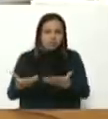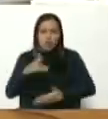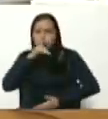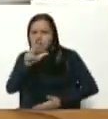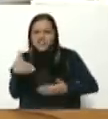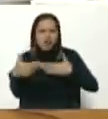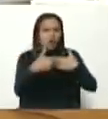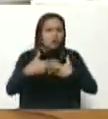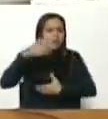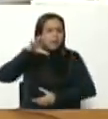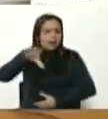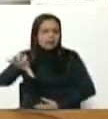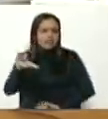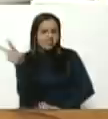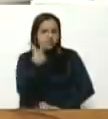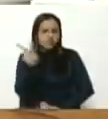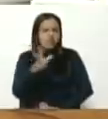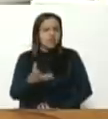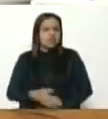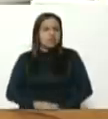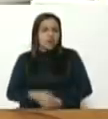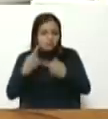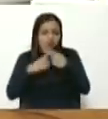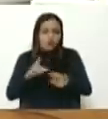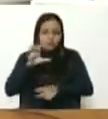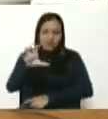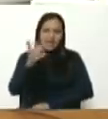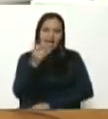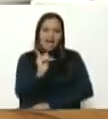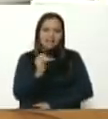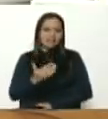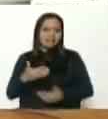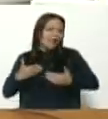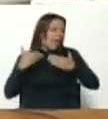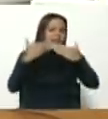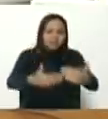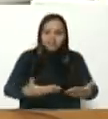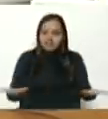contra nuestro país. Pero nuestro país lo que va para adelante, ¿oyeron?